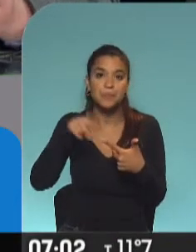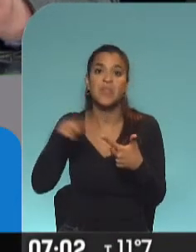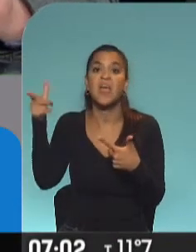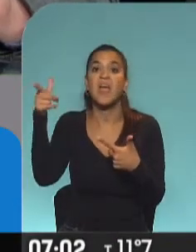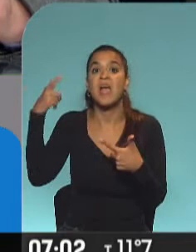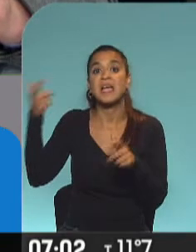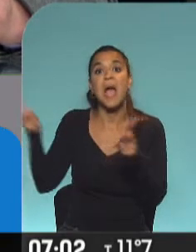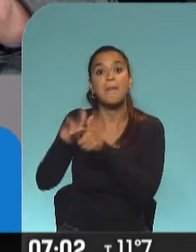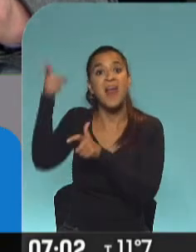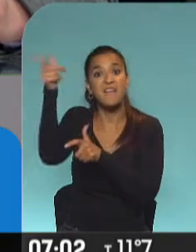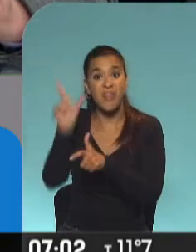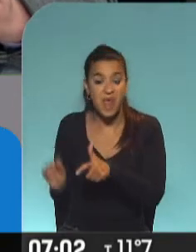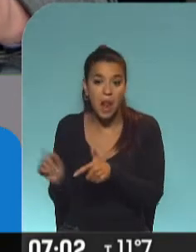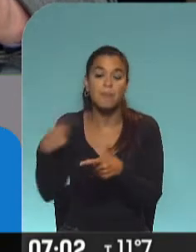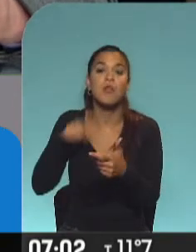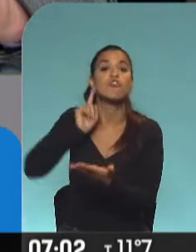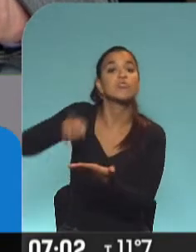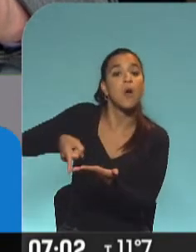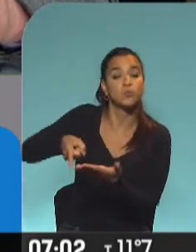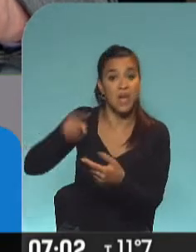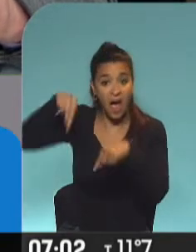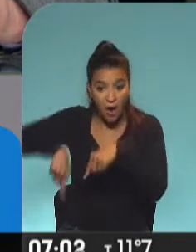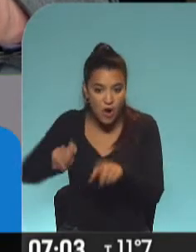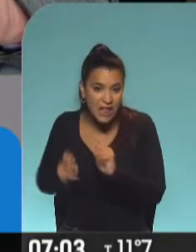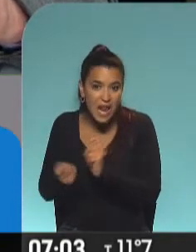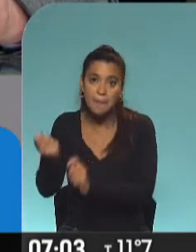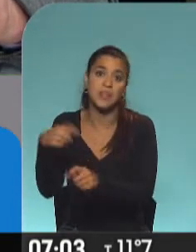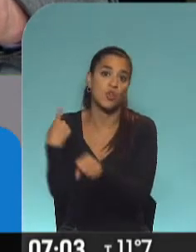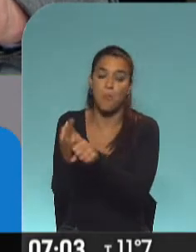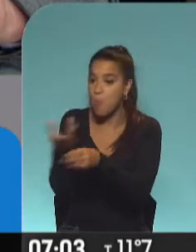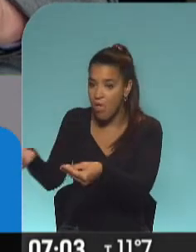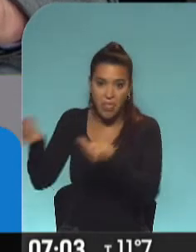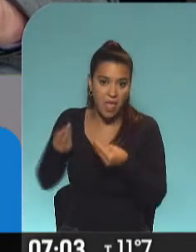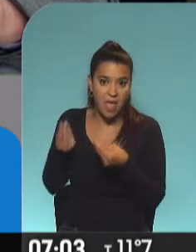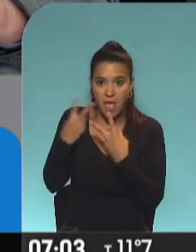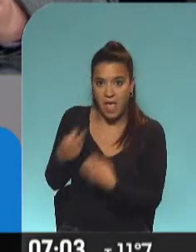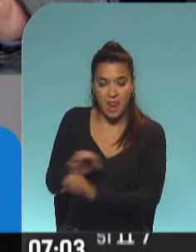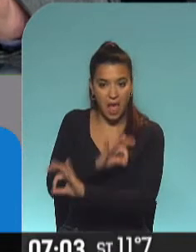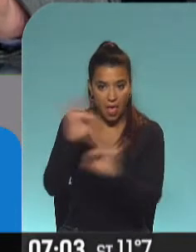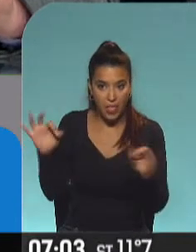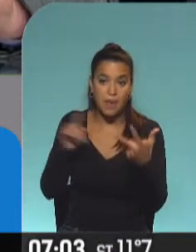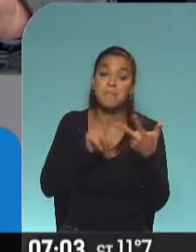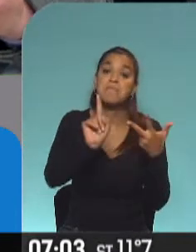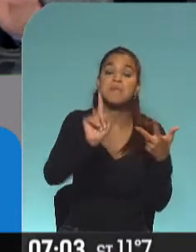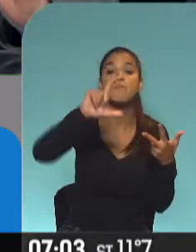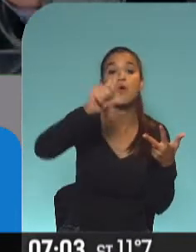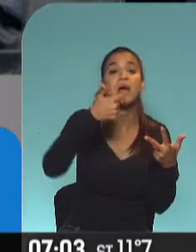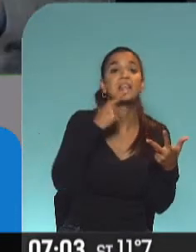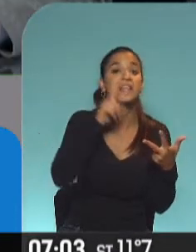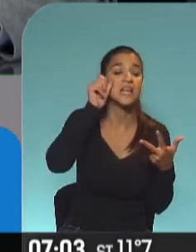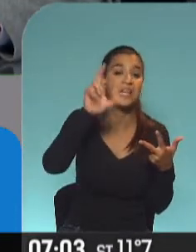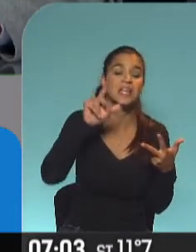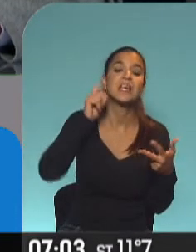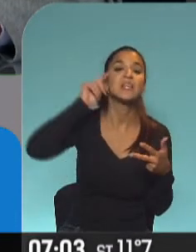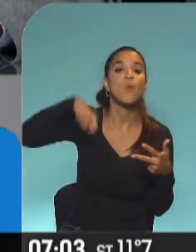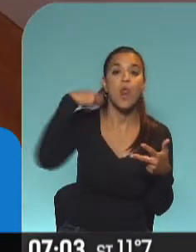pueden tocar ninguna de las causas que están tramitando actualmente en la Cámara Federal, y lo propio ocurre con Castelli en el Tribunal Oral Federal